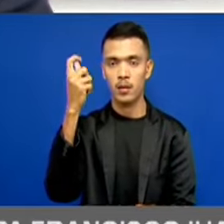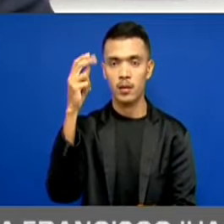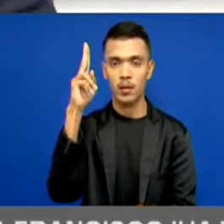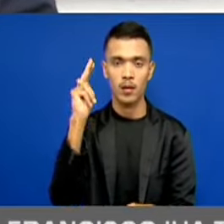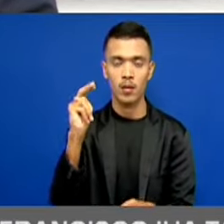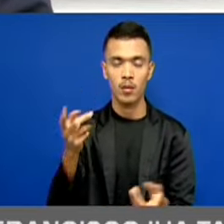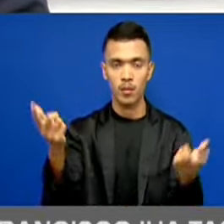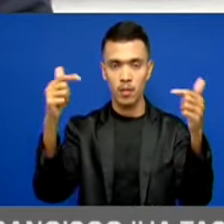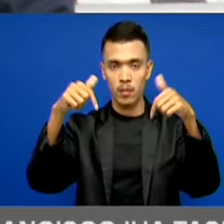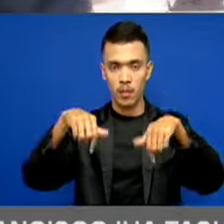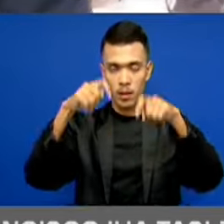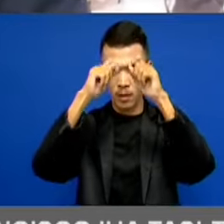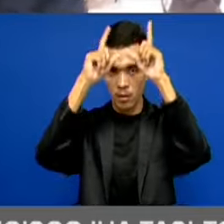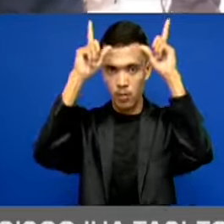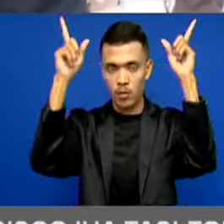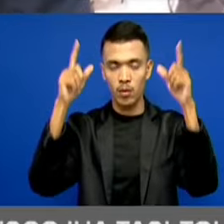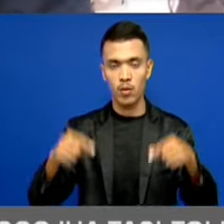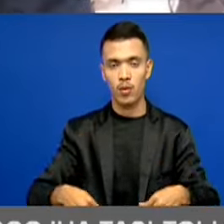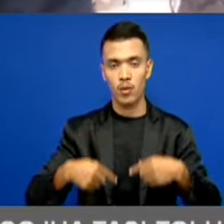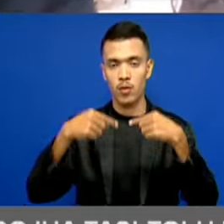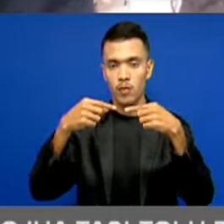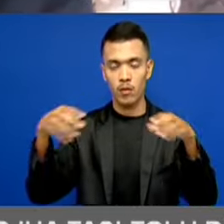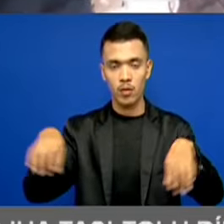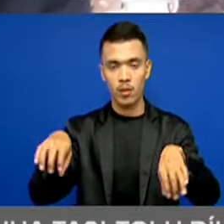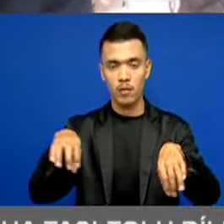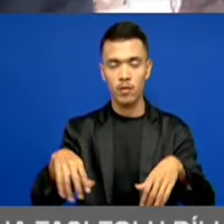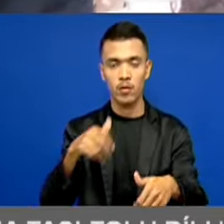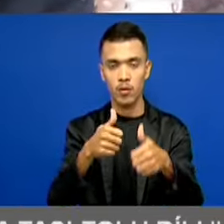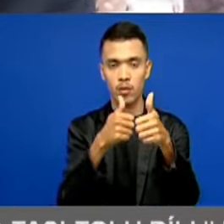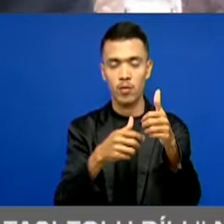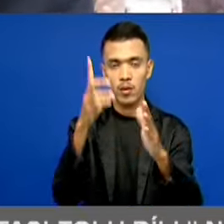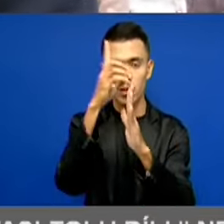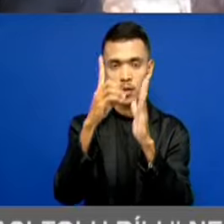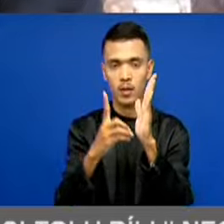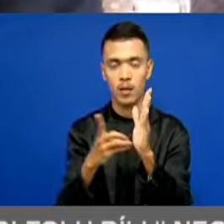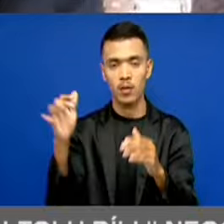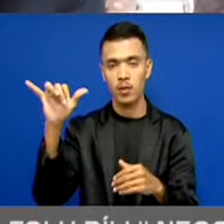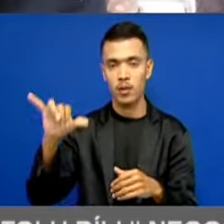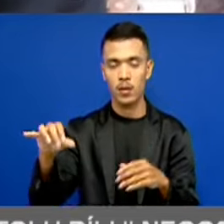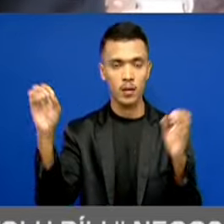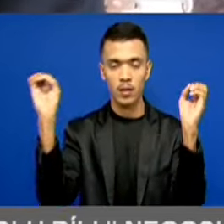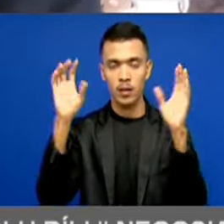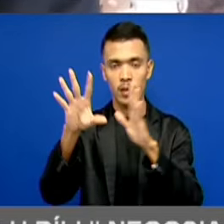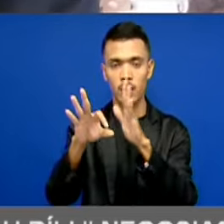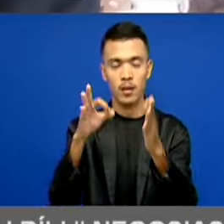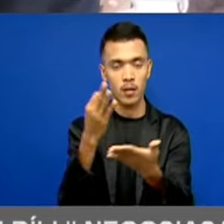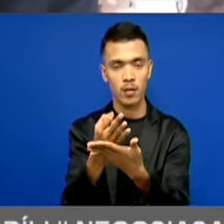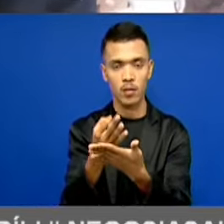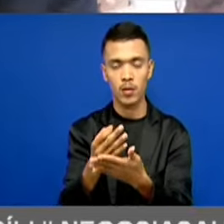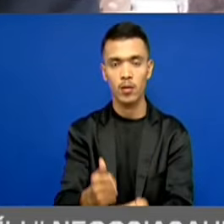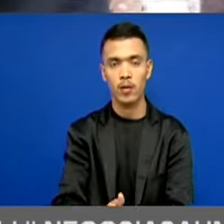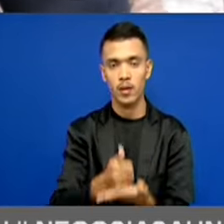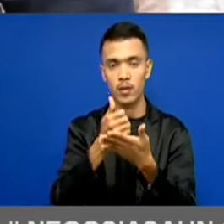fue servicio ne me ve tuir da dos ne ve me quita ya si relajetan salar si relajetan tratamiento